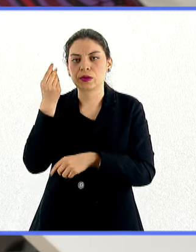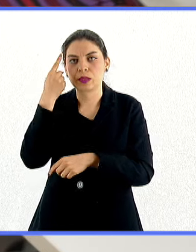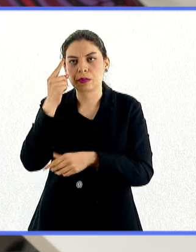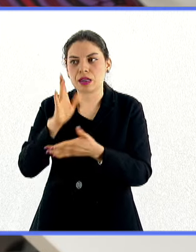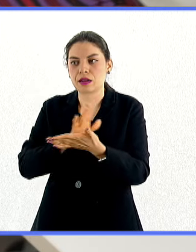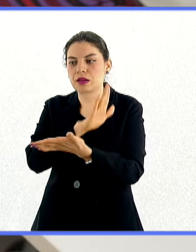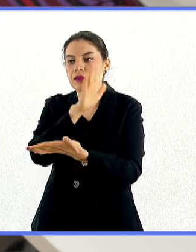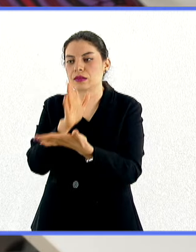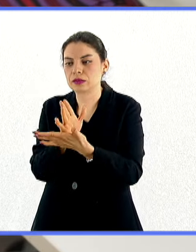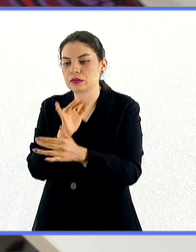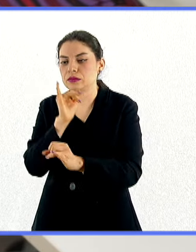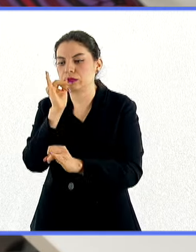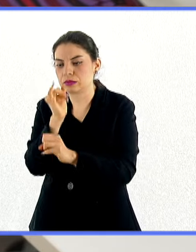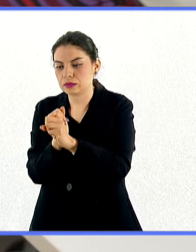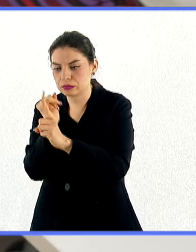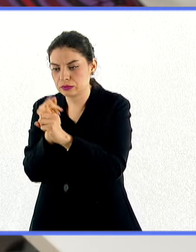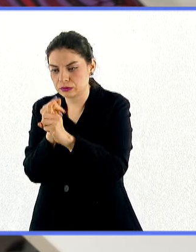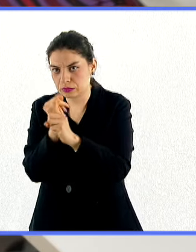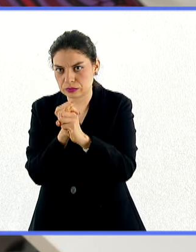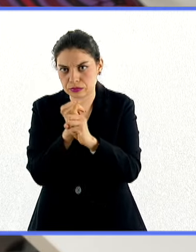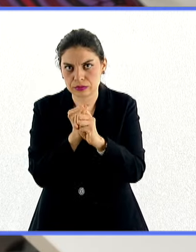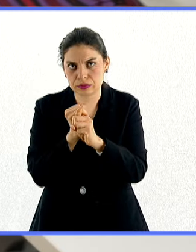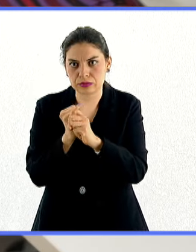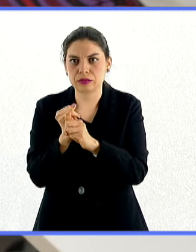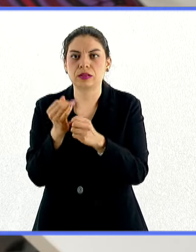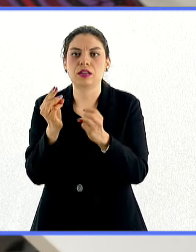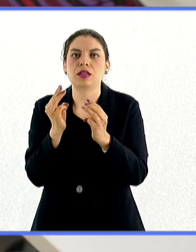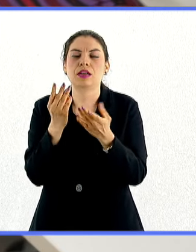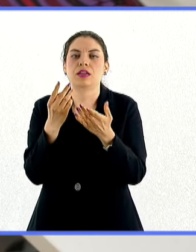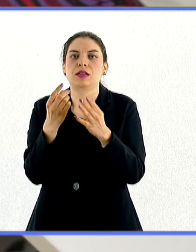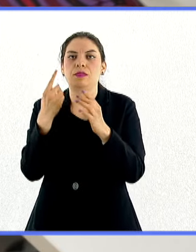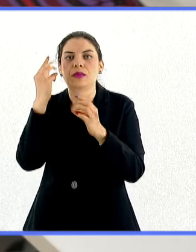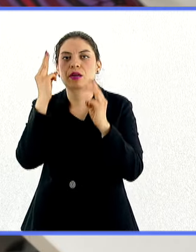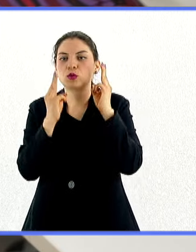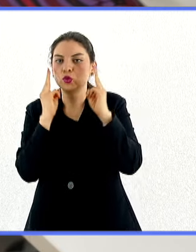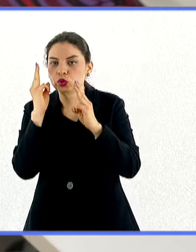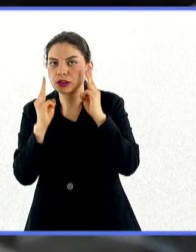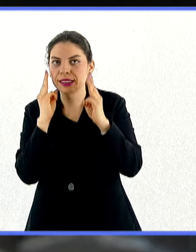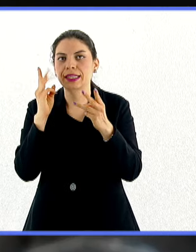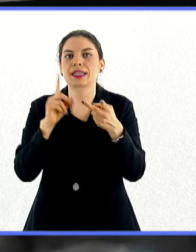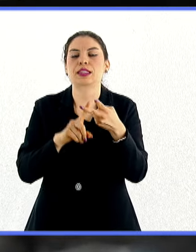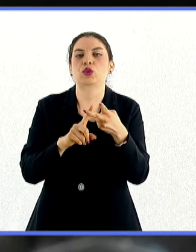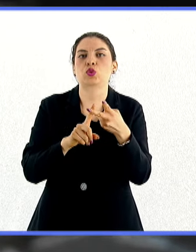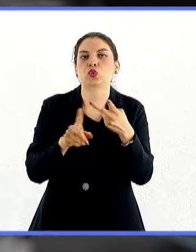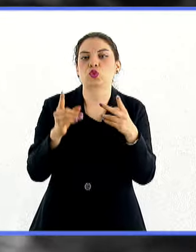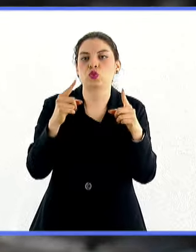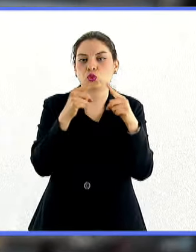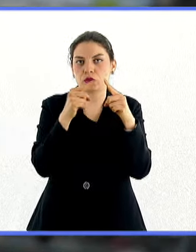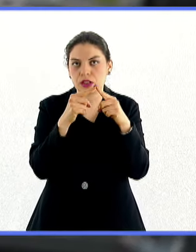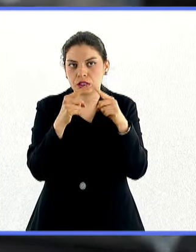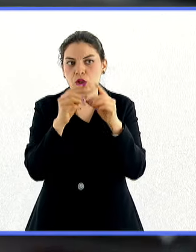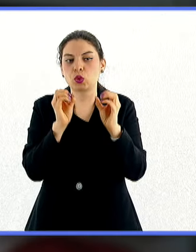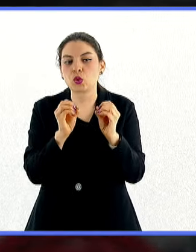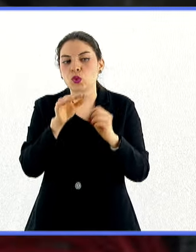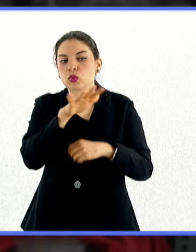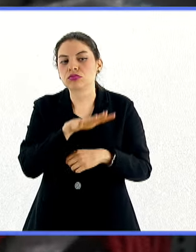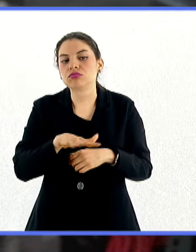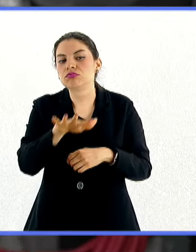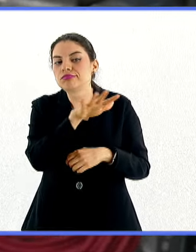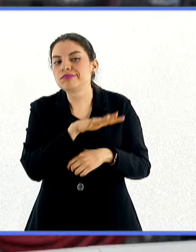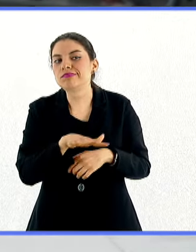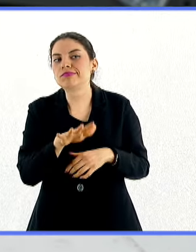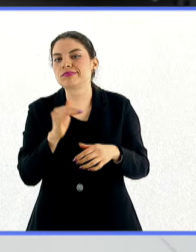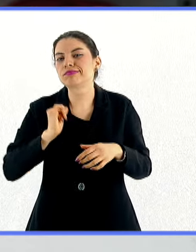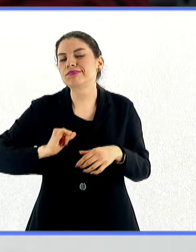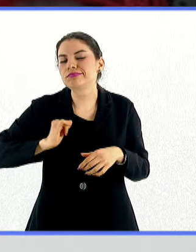in situ en colecciones, en museos, en iglesias, en zonas arqueológicas de objetos que forman parte